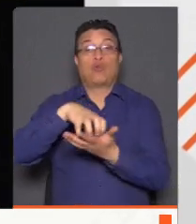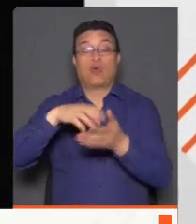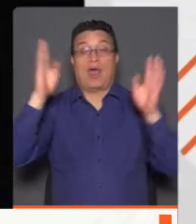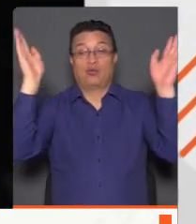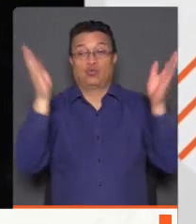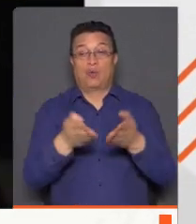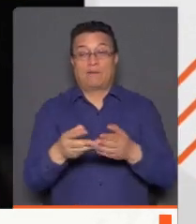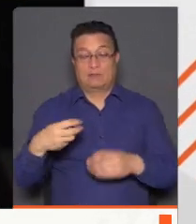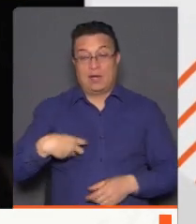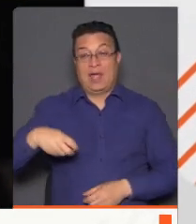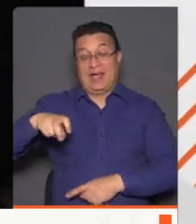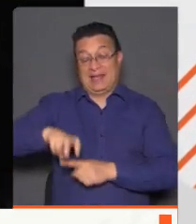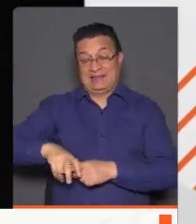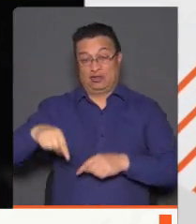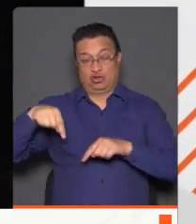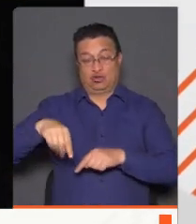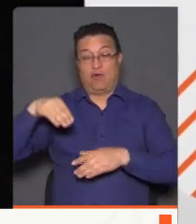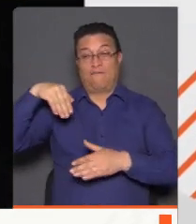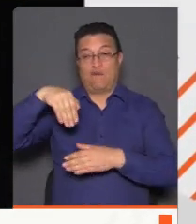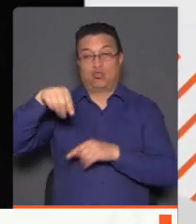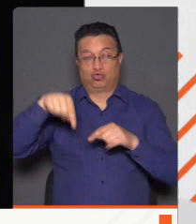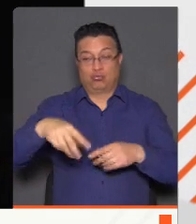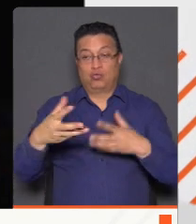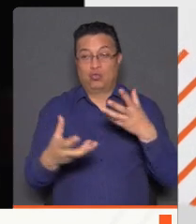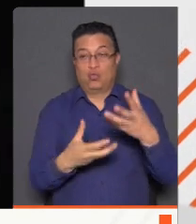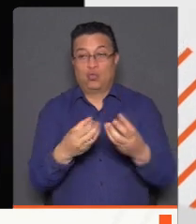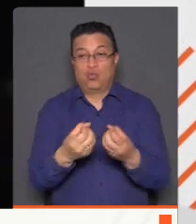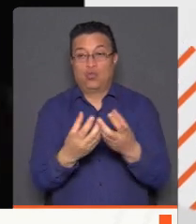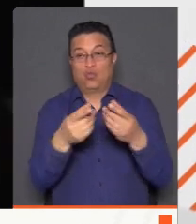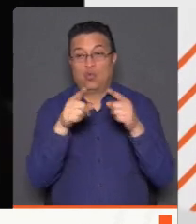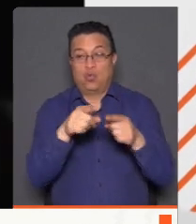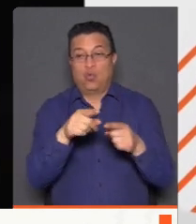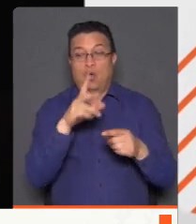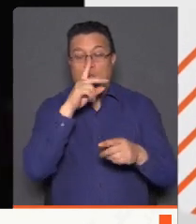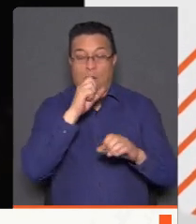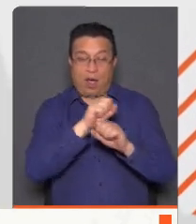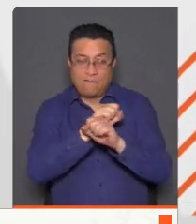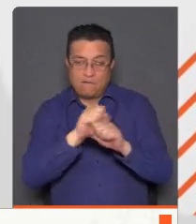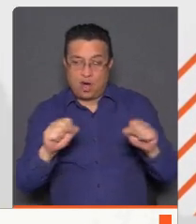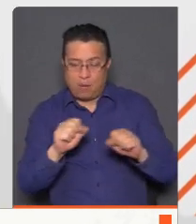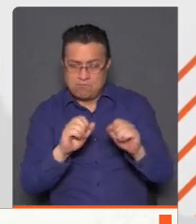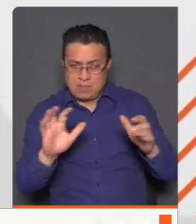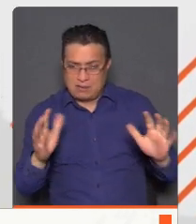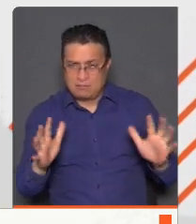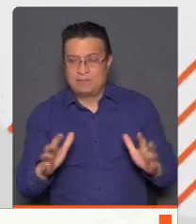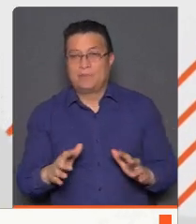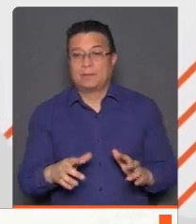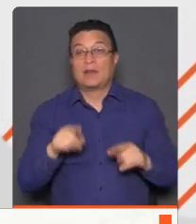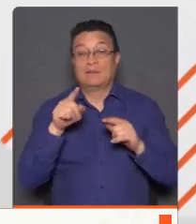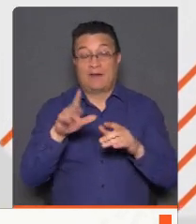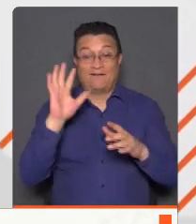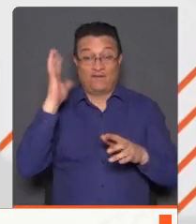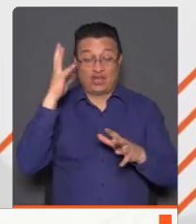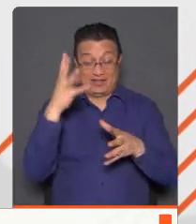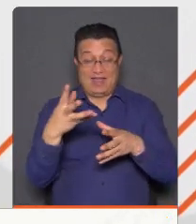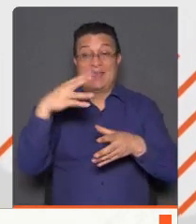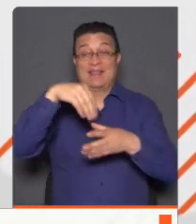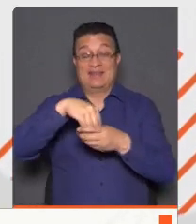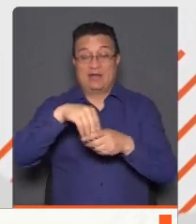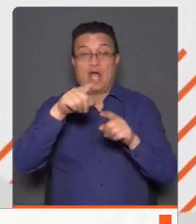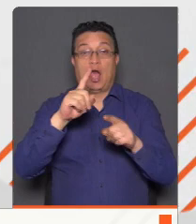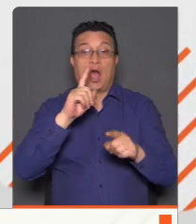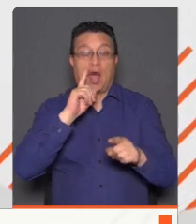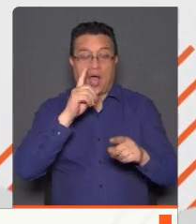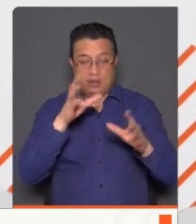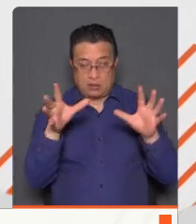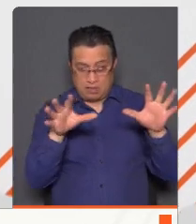asiento interior del bus. Es un artefacto tipo bomba hechiza. Esta botella, que en su interior contenía algún tipo de